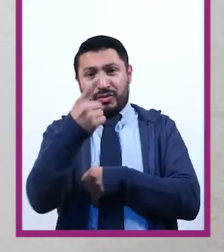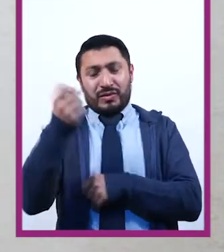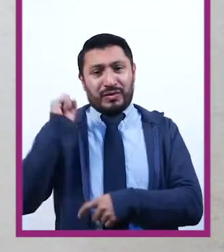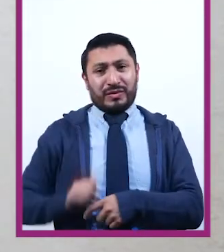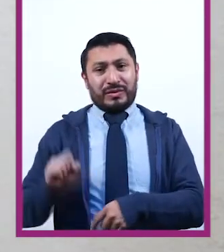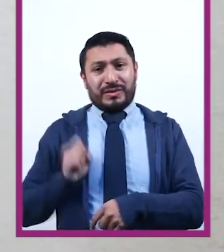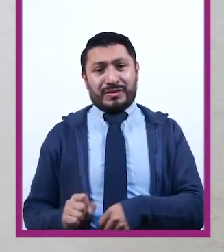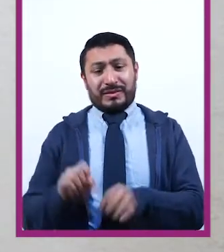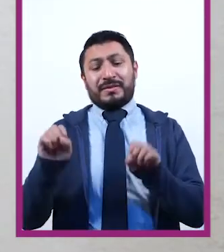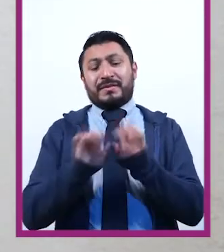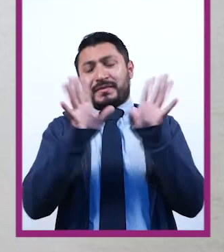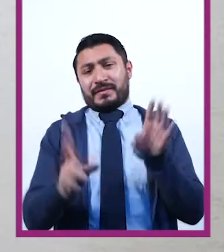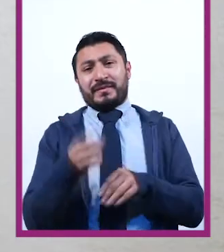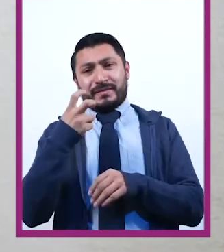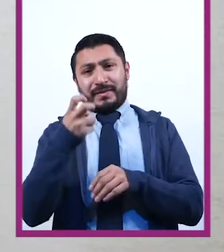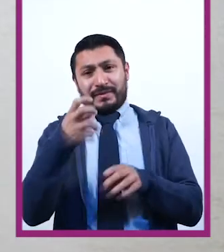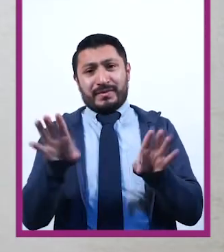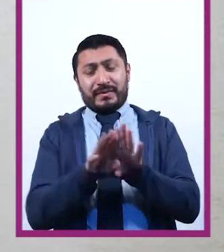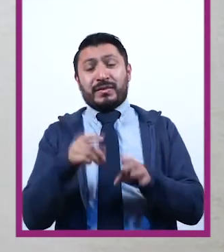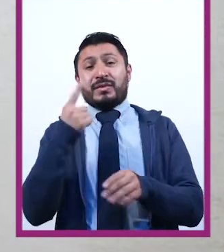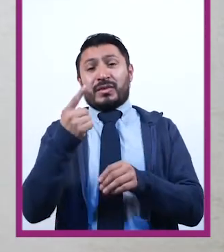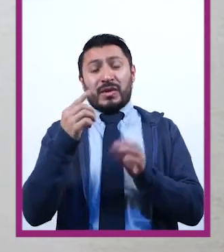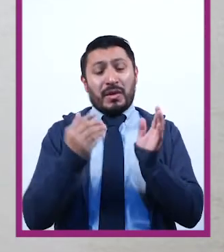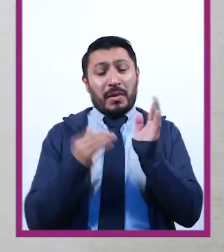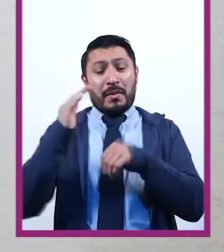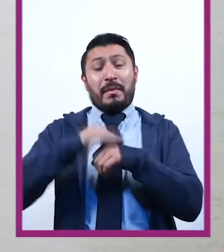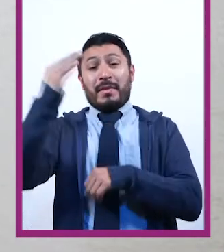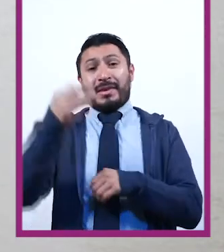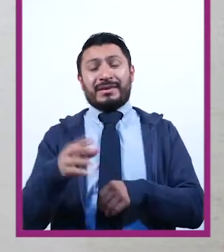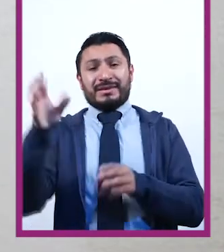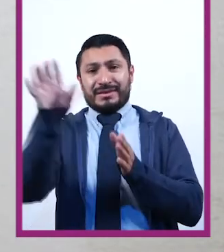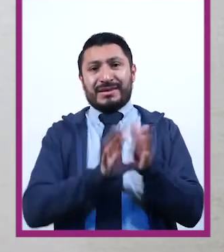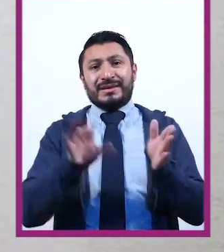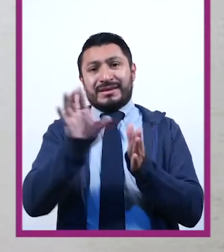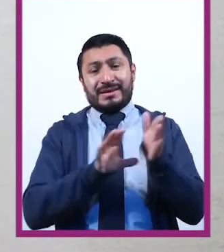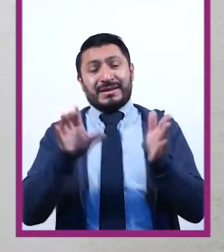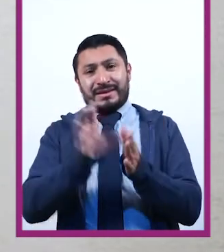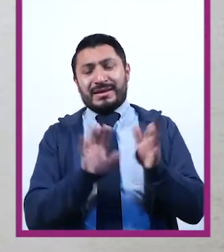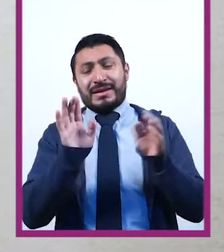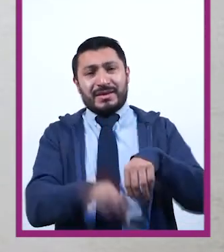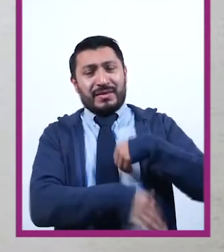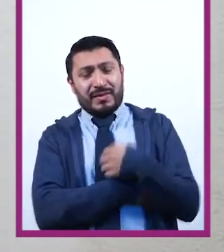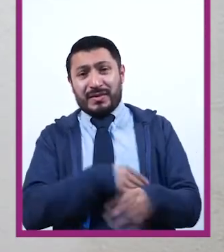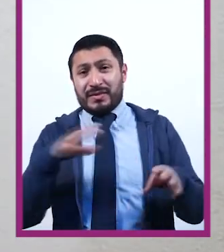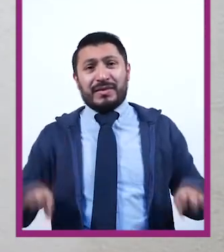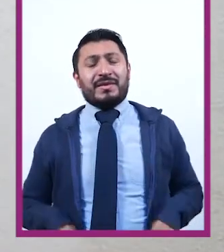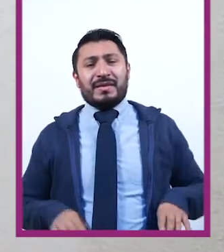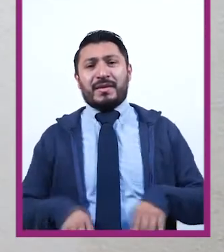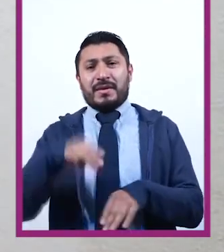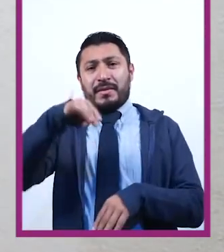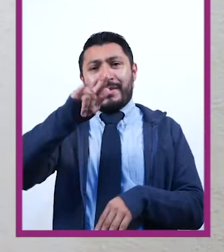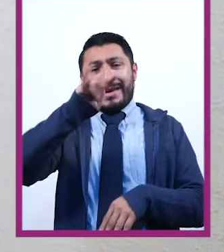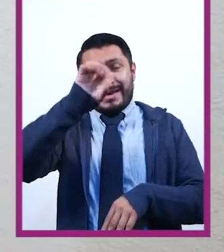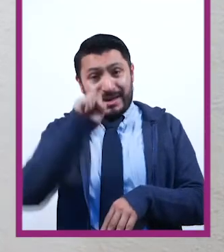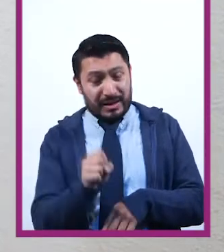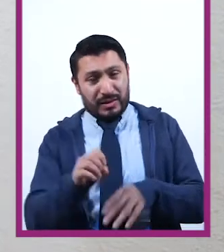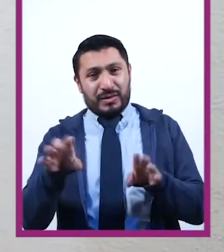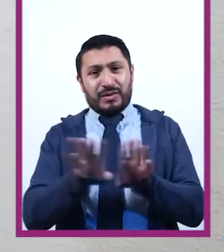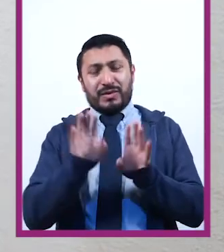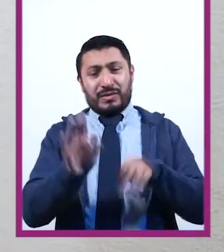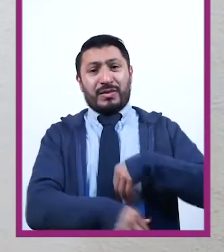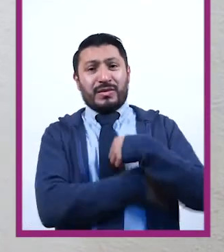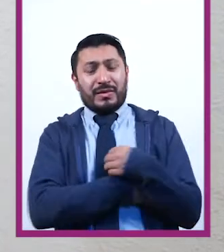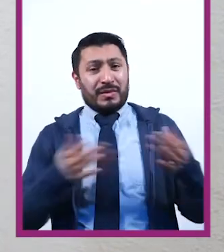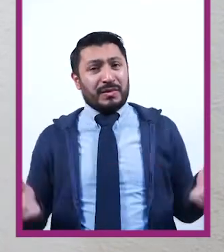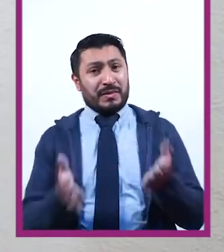vez formaban un año y a su vez un siglo. Claro que en su cuenta iba aún más allá. Su calendario guardó